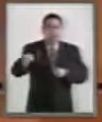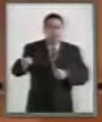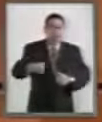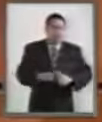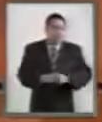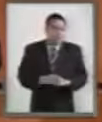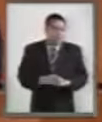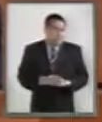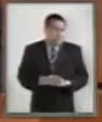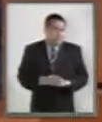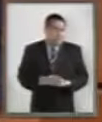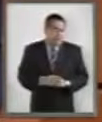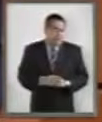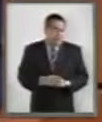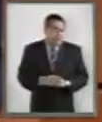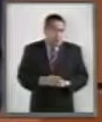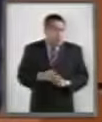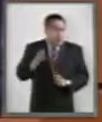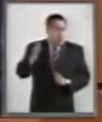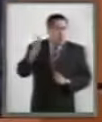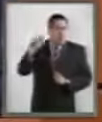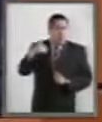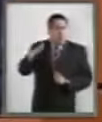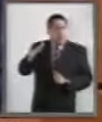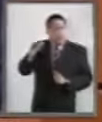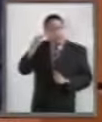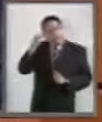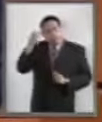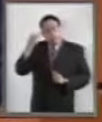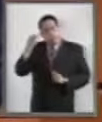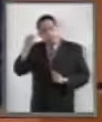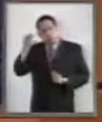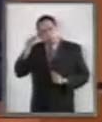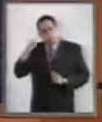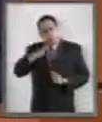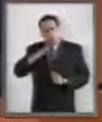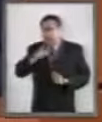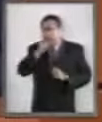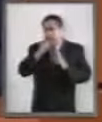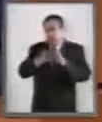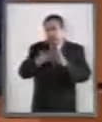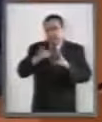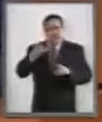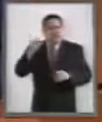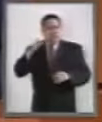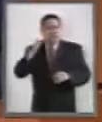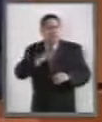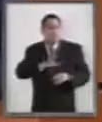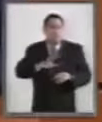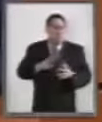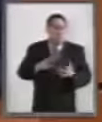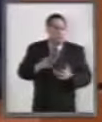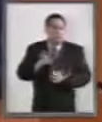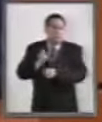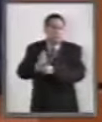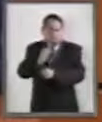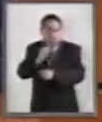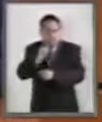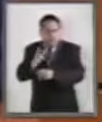En aquellos tiempos en los cuales alguien decía éramos felices y no nos dábamos